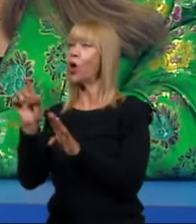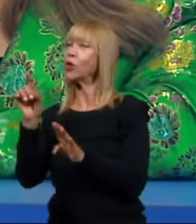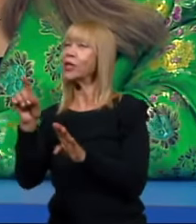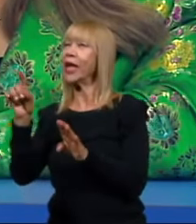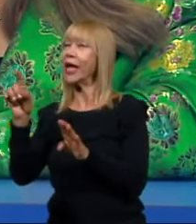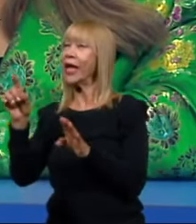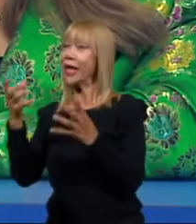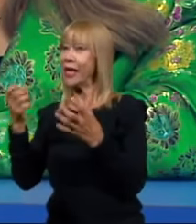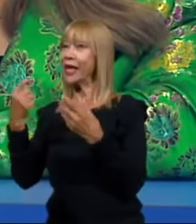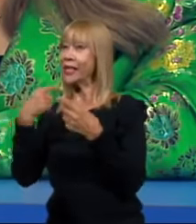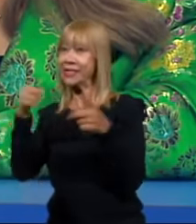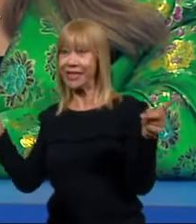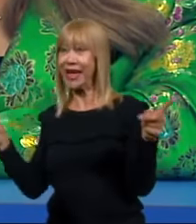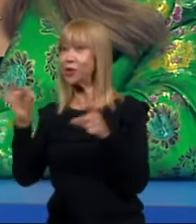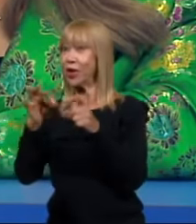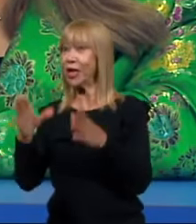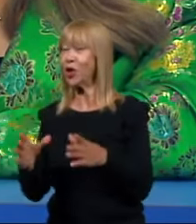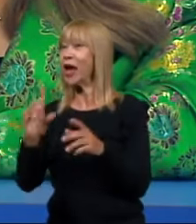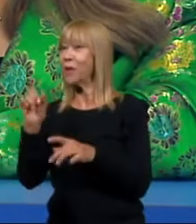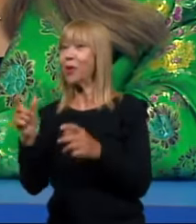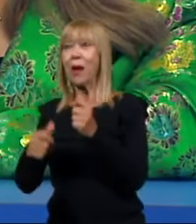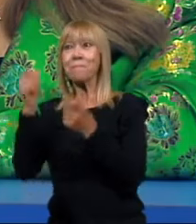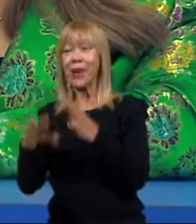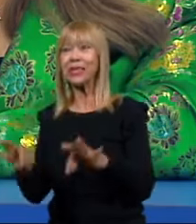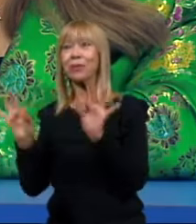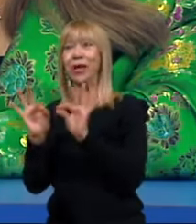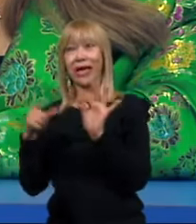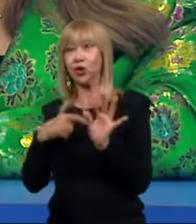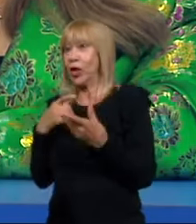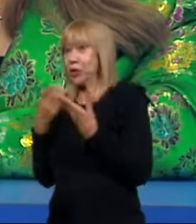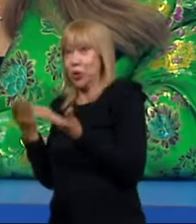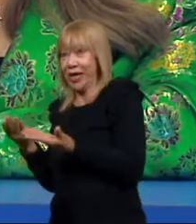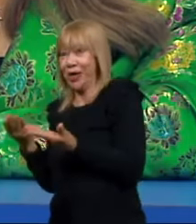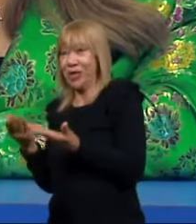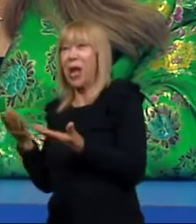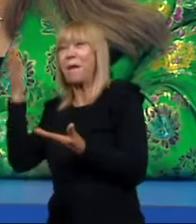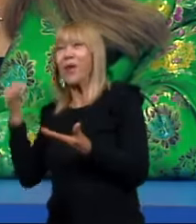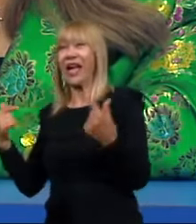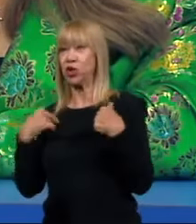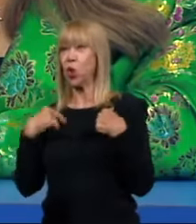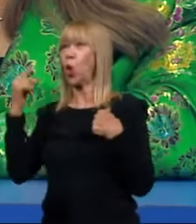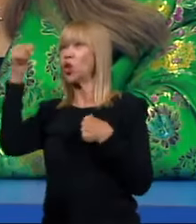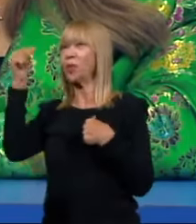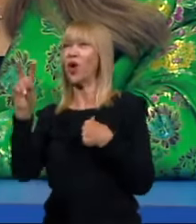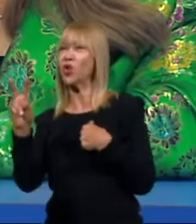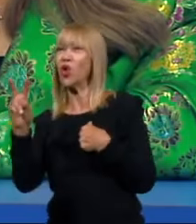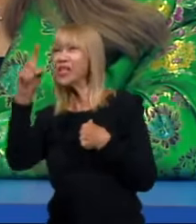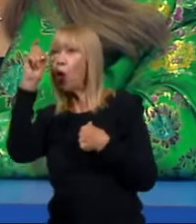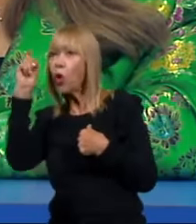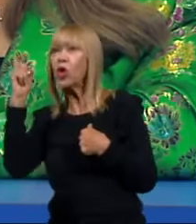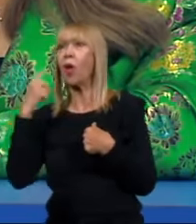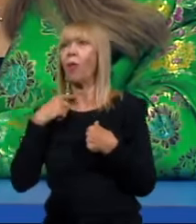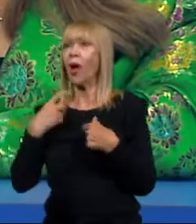que decirle a esos electores y la pregunta más importante que yo le sugiero, o sea, ¿Por qué yo un domingo 2 de junio voy